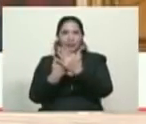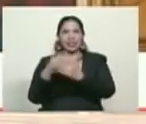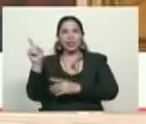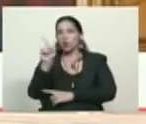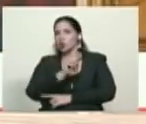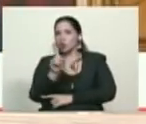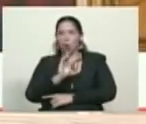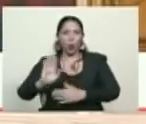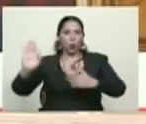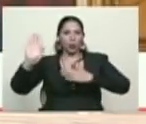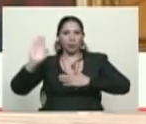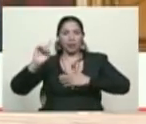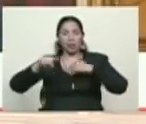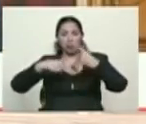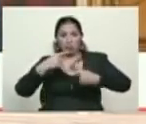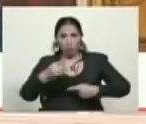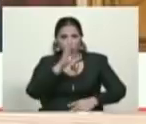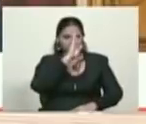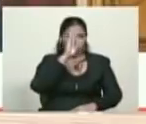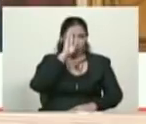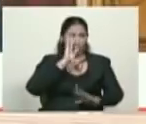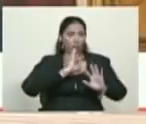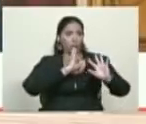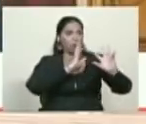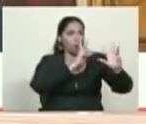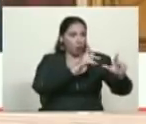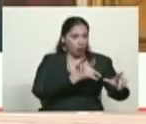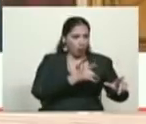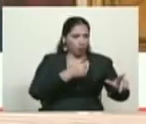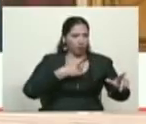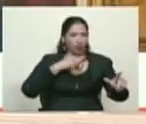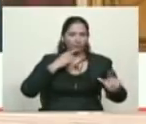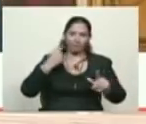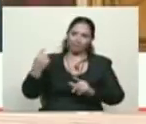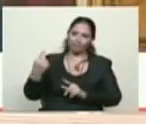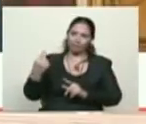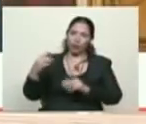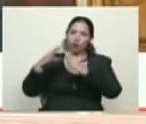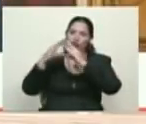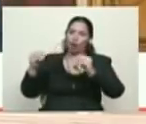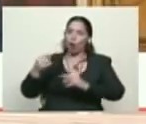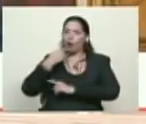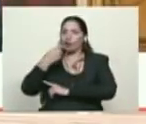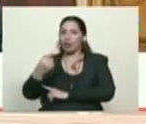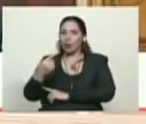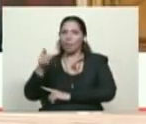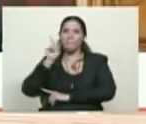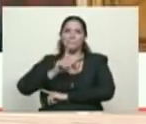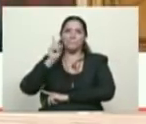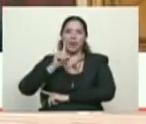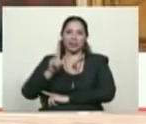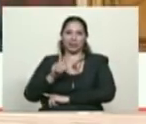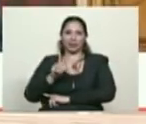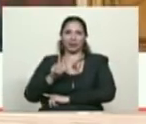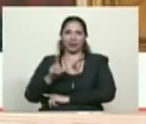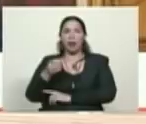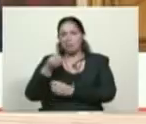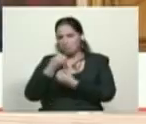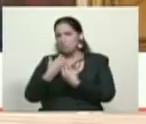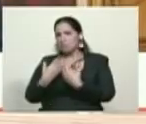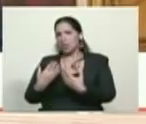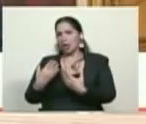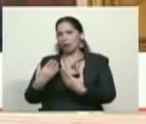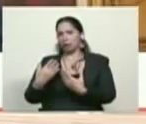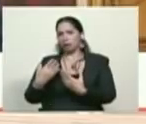Luego Diosdado me visitó, me contó toda la conversación y yo le dije, todo lo que dijo es mentira, pero está bien el intento de